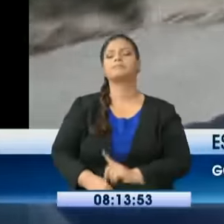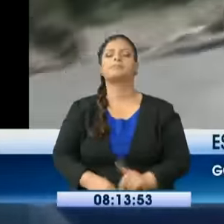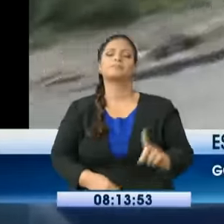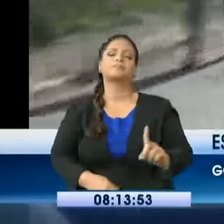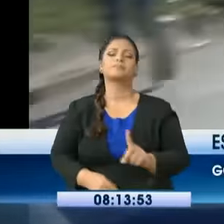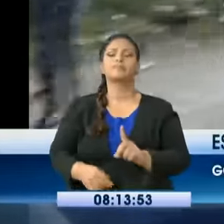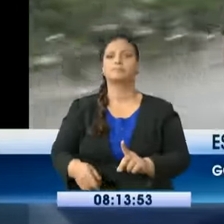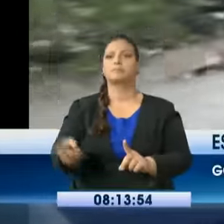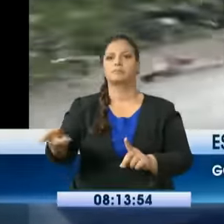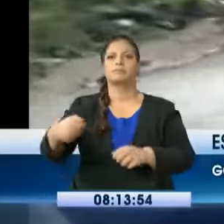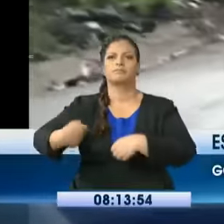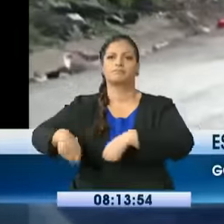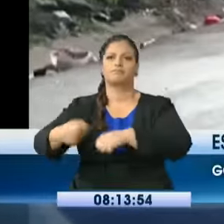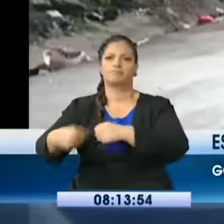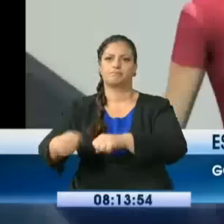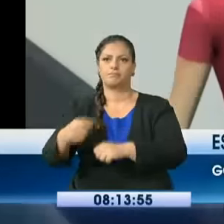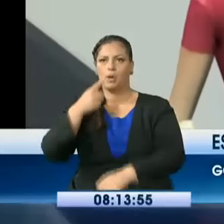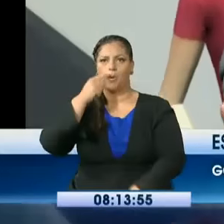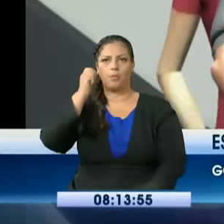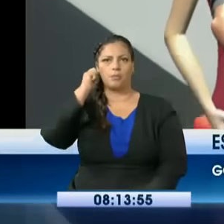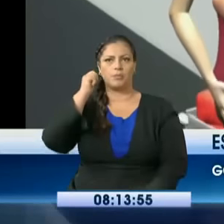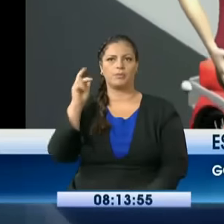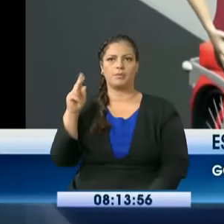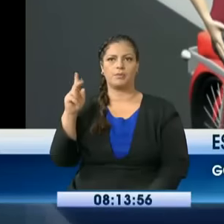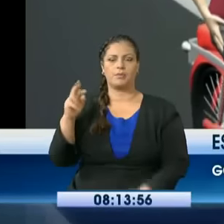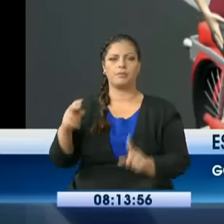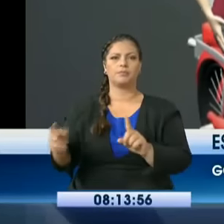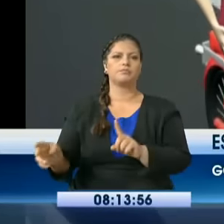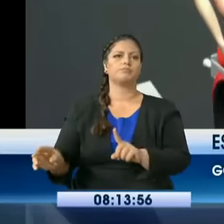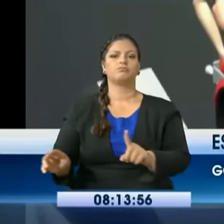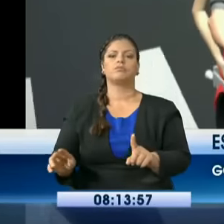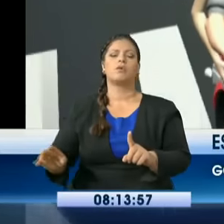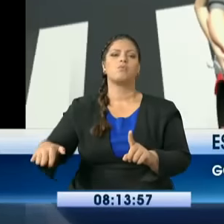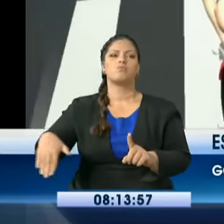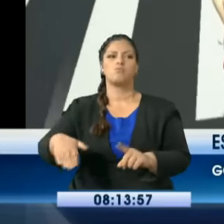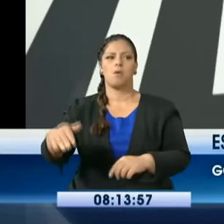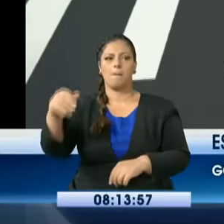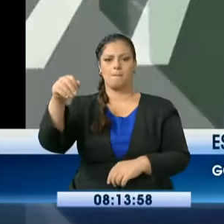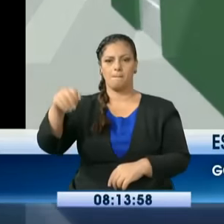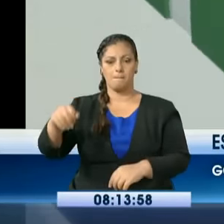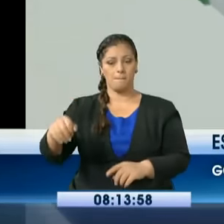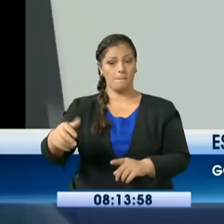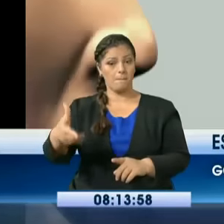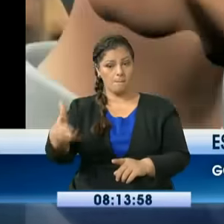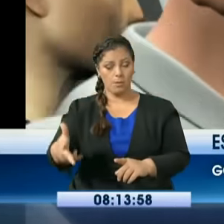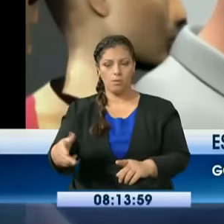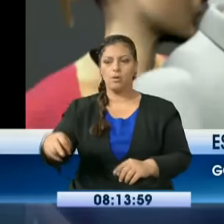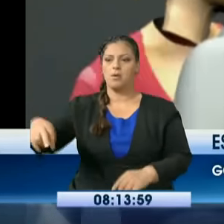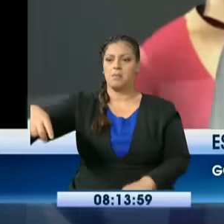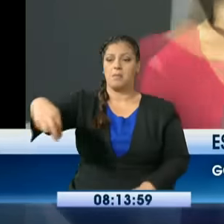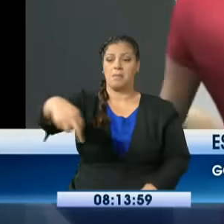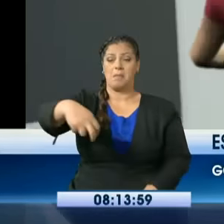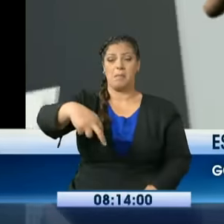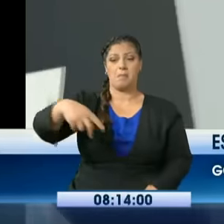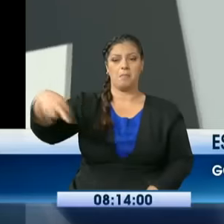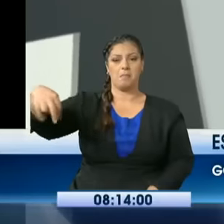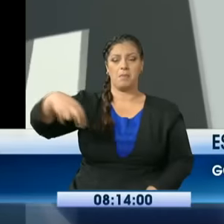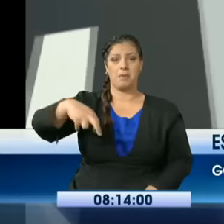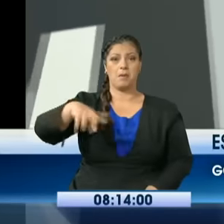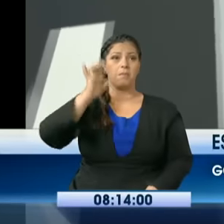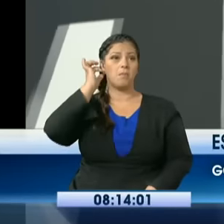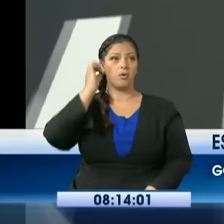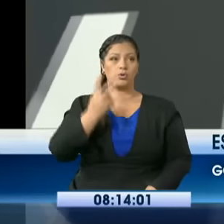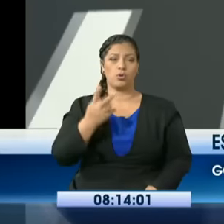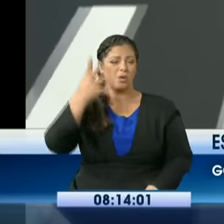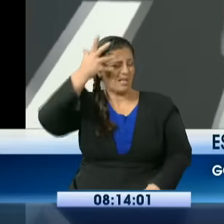le propinaron una golpiza. Llegaron ahí, se bajaron y como loca me cogió, me golpeó, me jaló